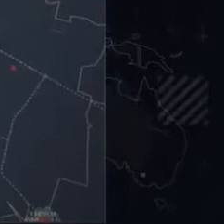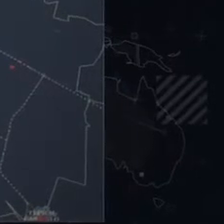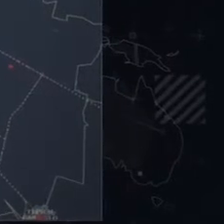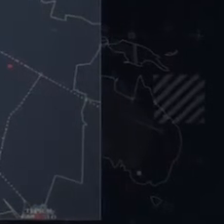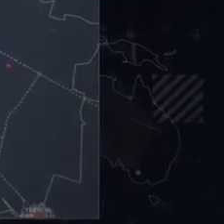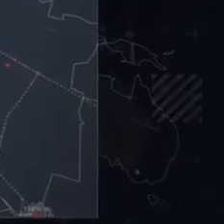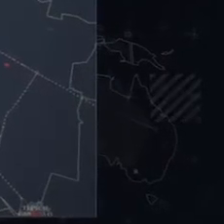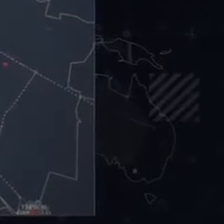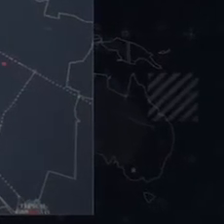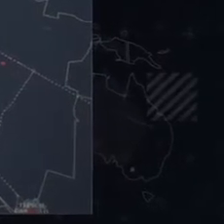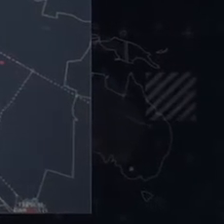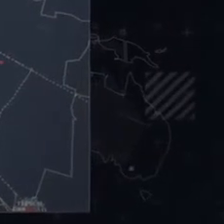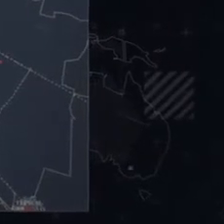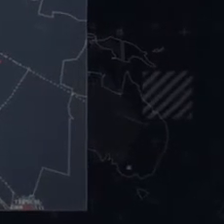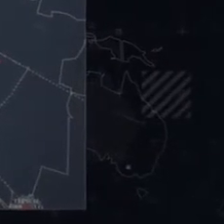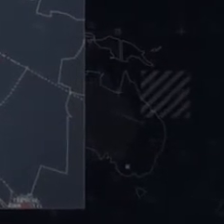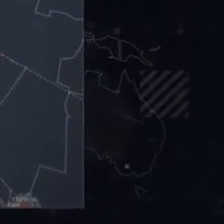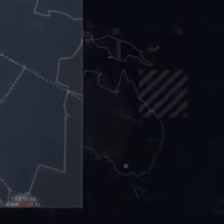11.875 en la zona norte,